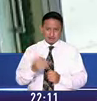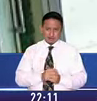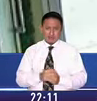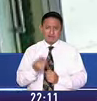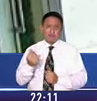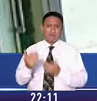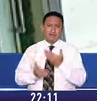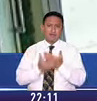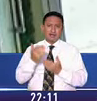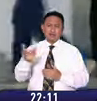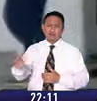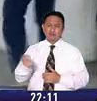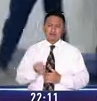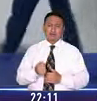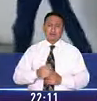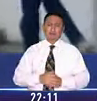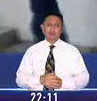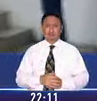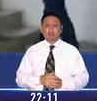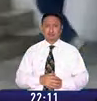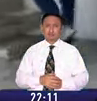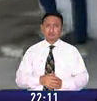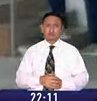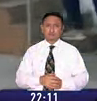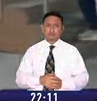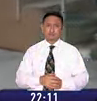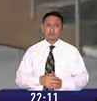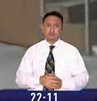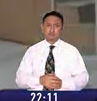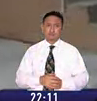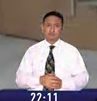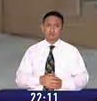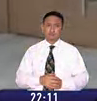para conseguir dinero de forma fácil y sencilla, utilizando el miedo como método delictivo.